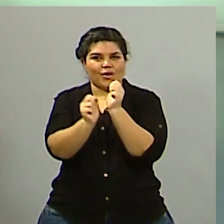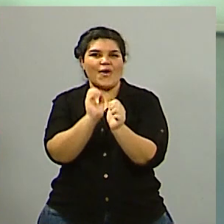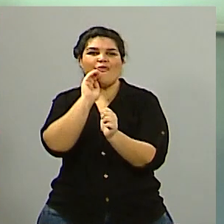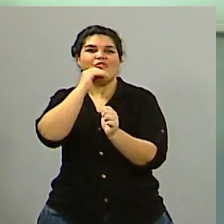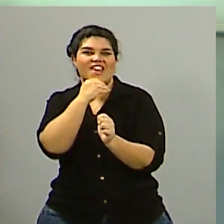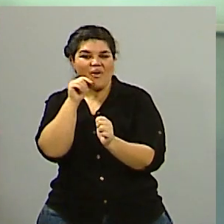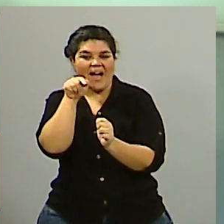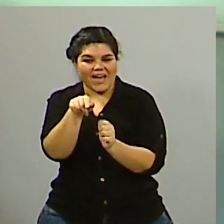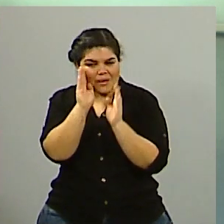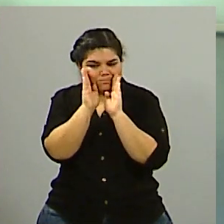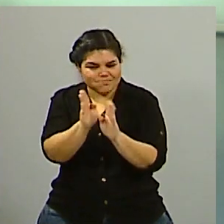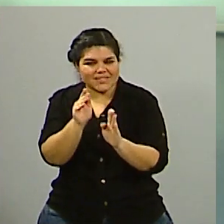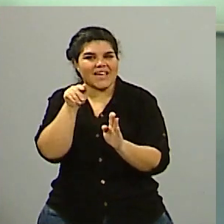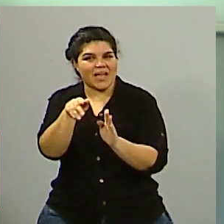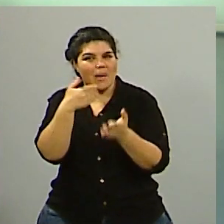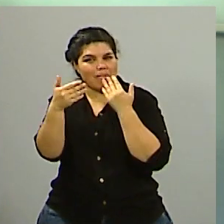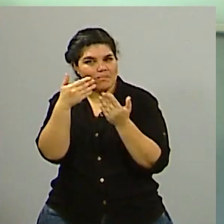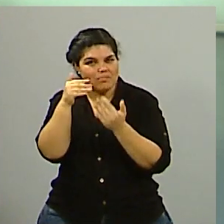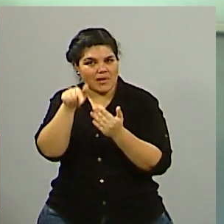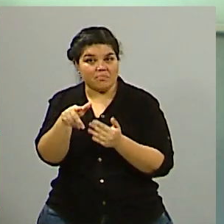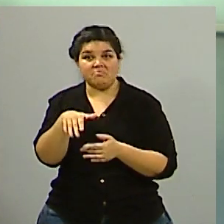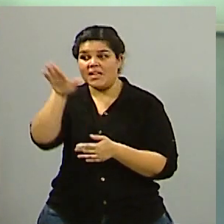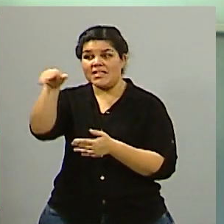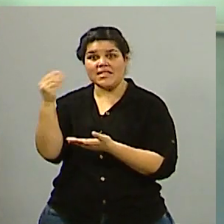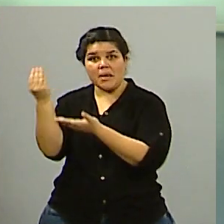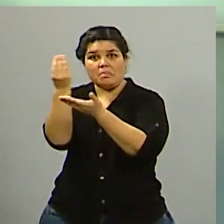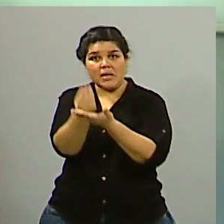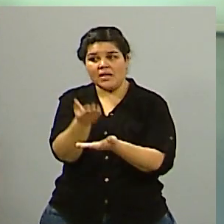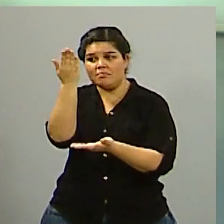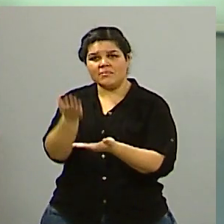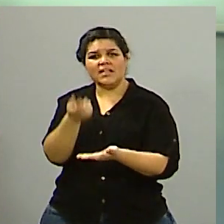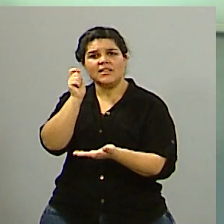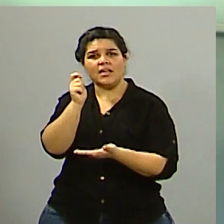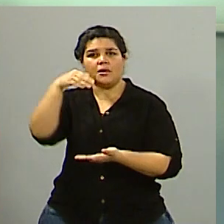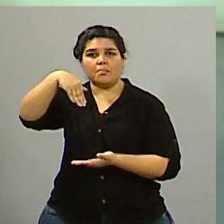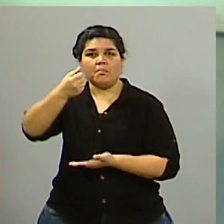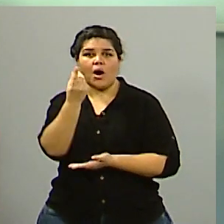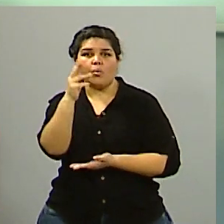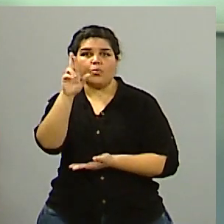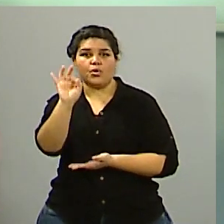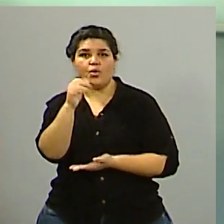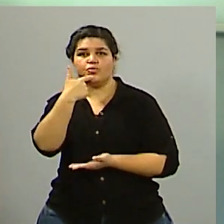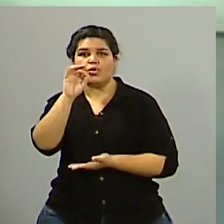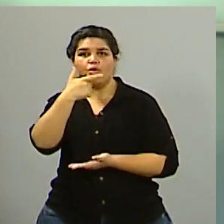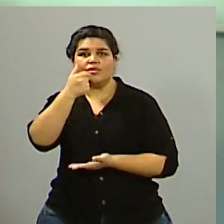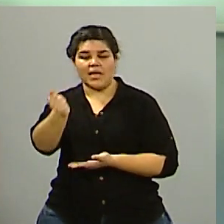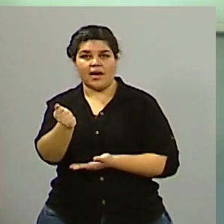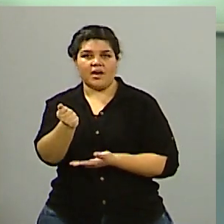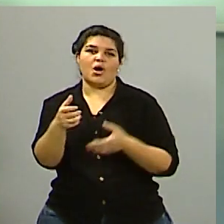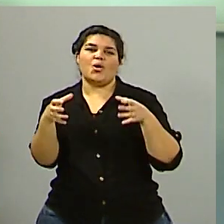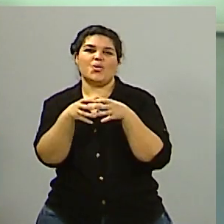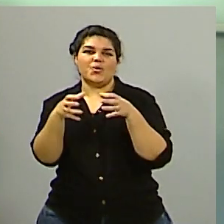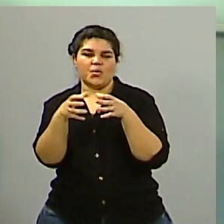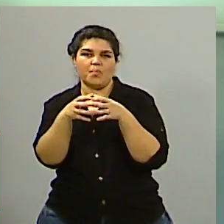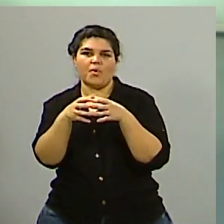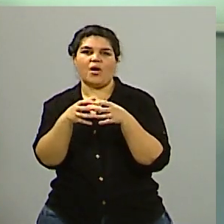aquí en la provincia de Mendoza, y para eso hemos convocado a Mauro Sosa, que es director ejecutivo del Centro de Bodegueros y